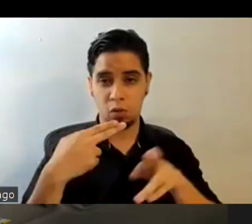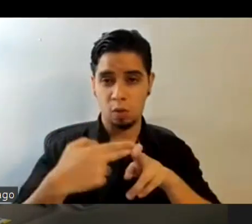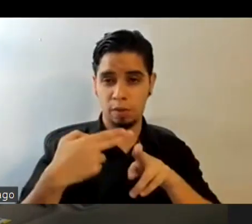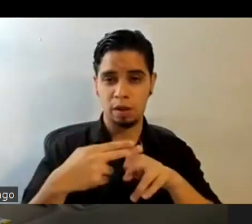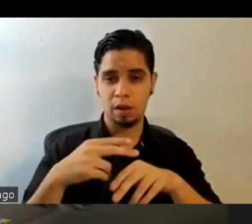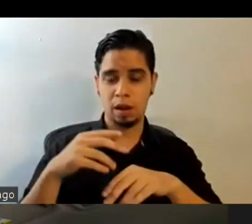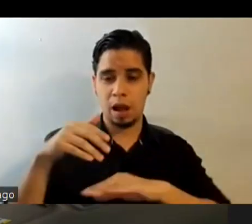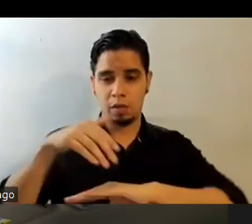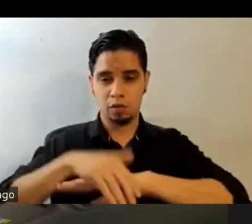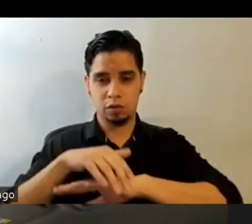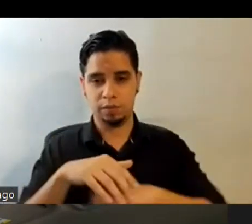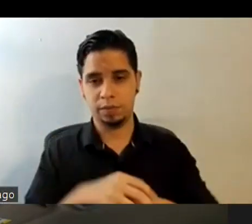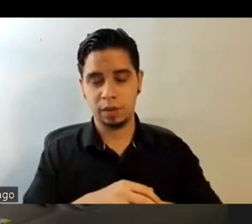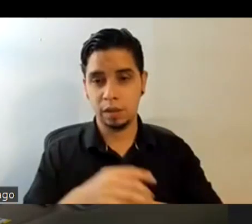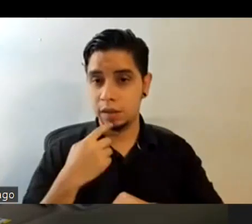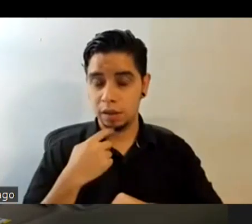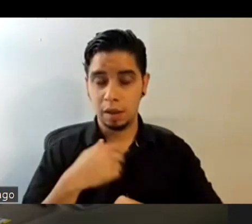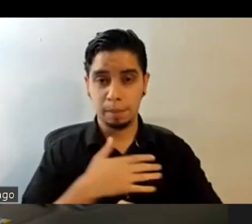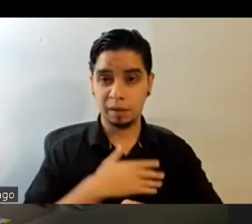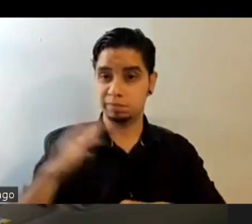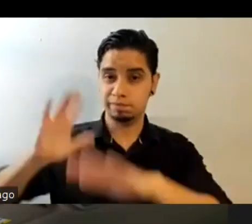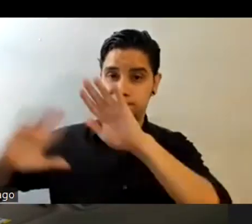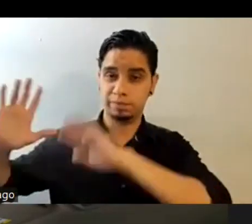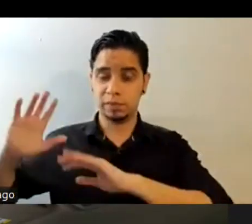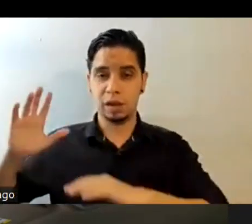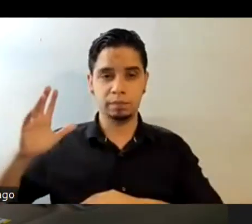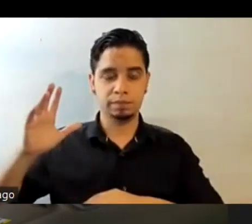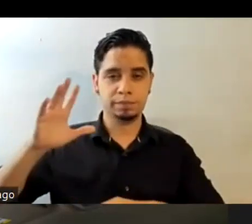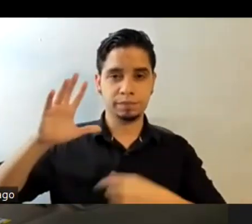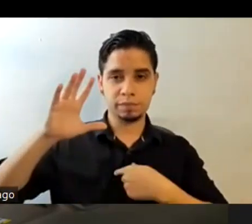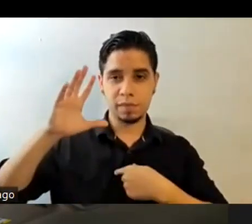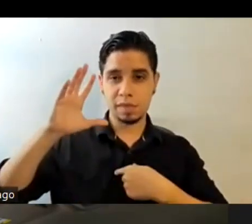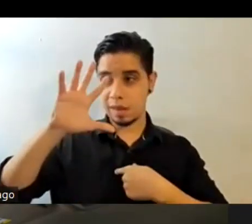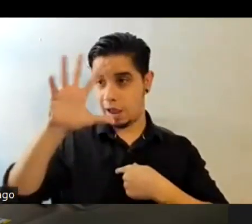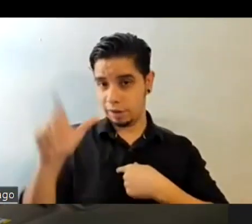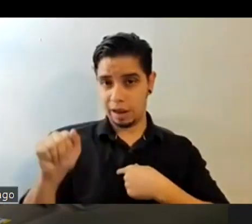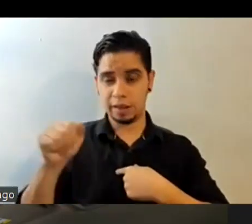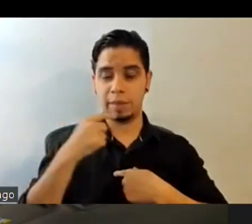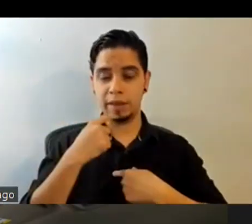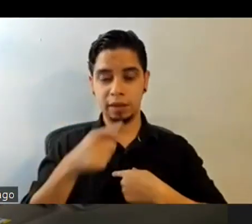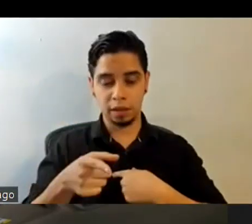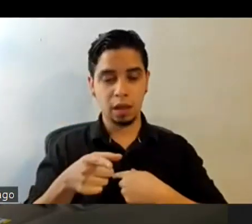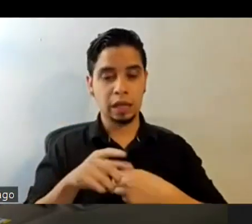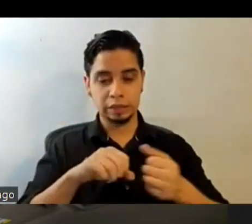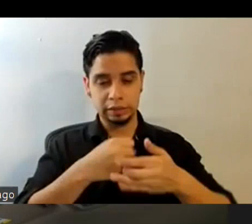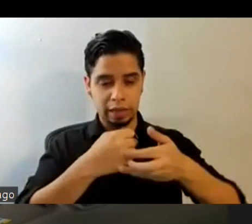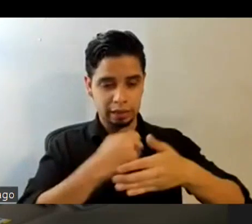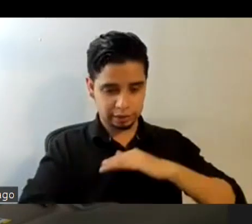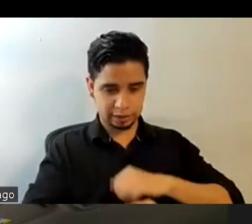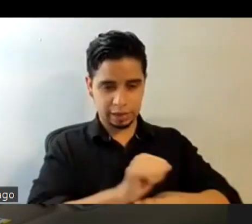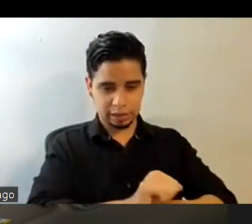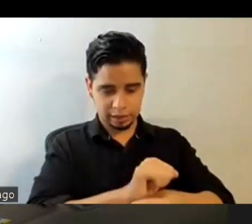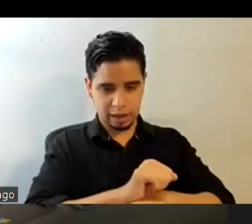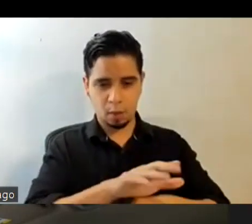ancestra africana me habló en sueños. Naciste esclavo, morirás en esclavitud. Me